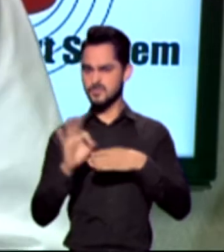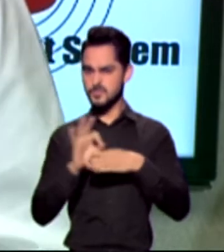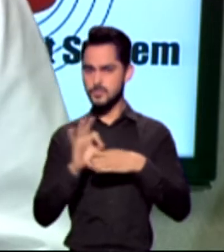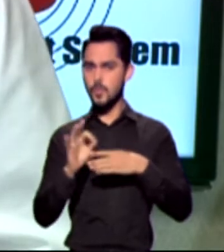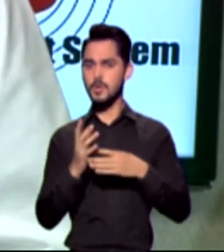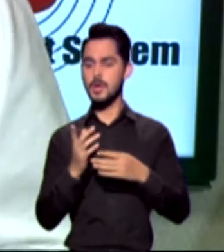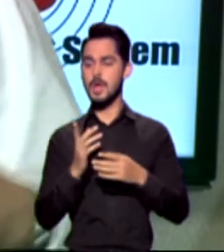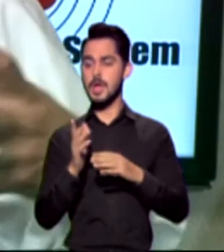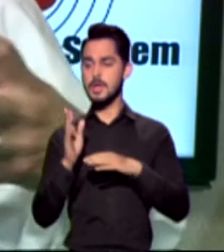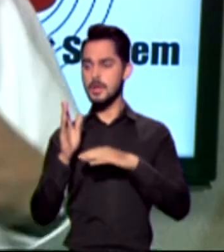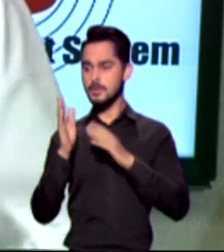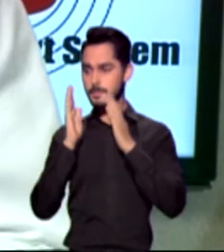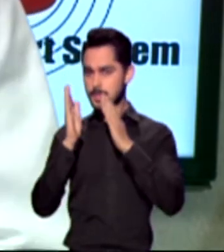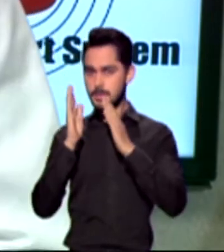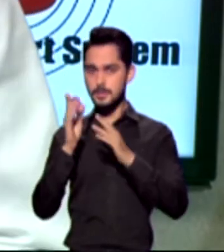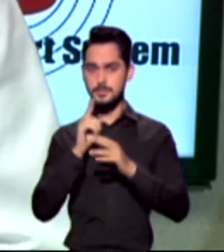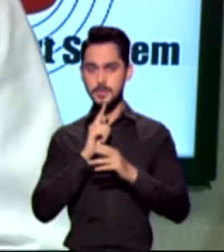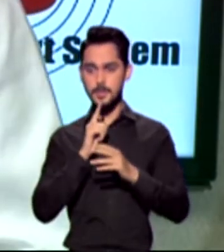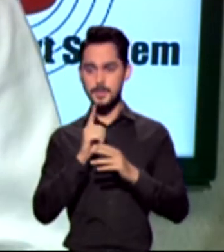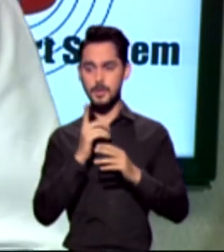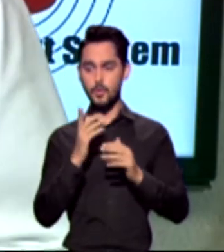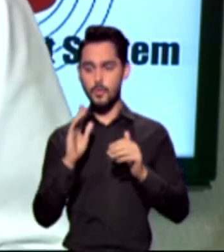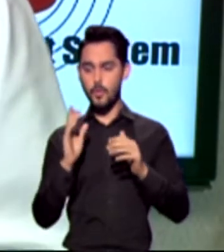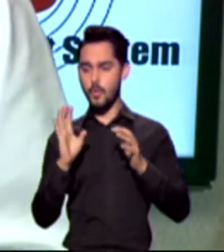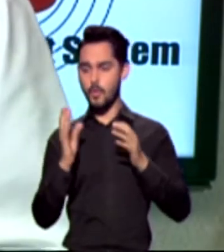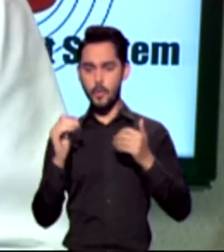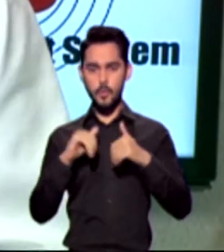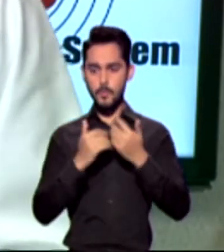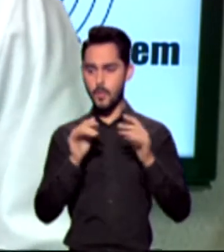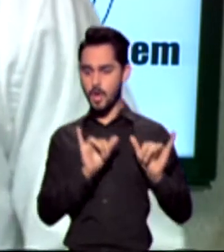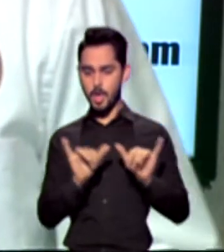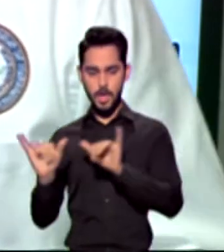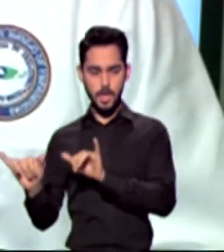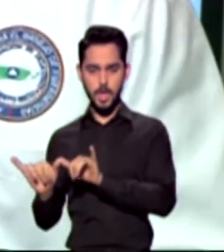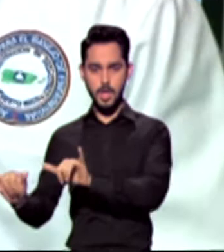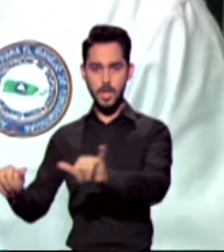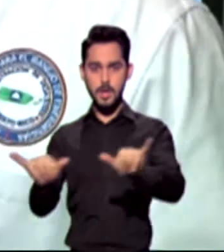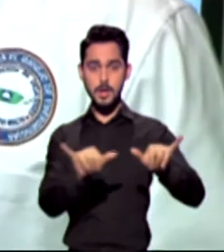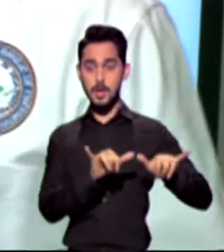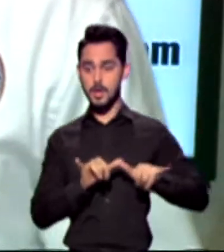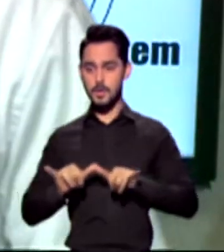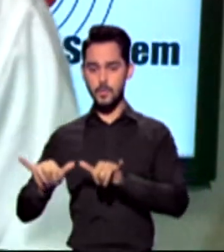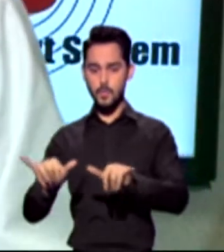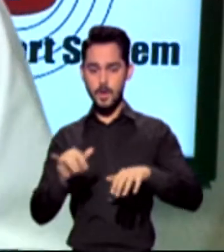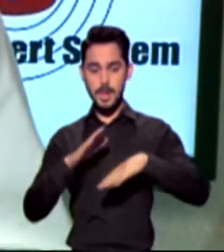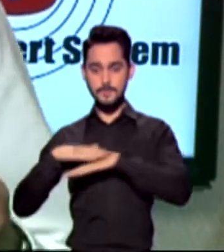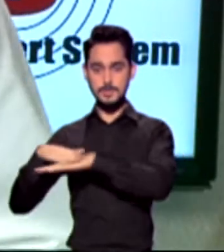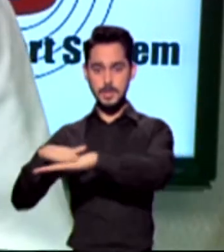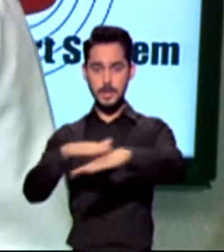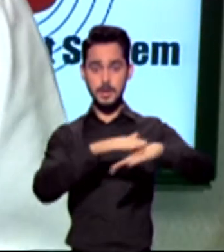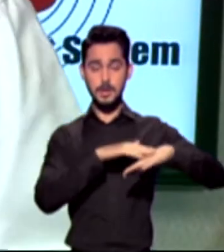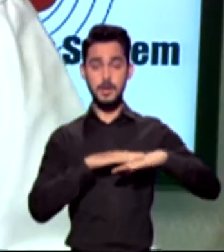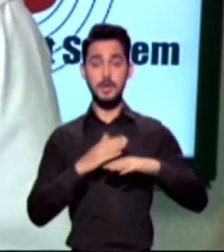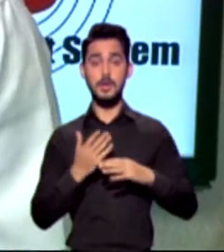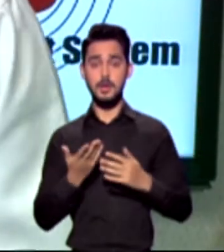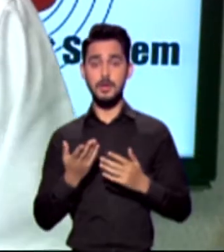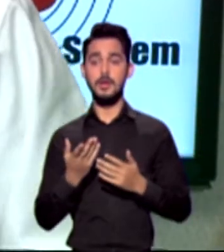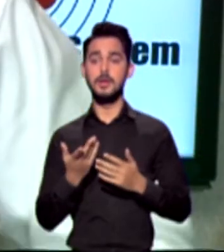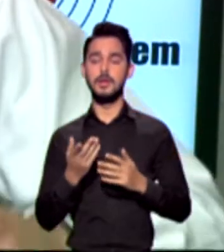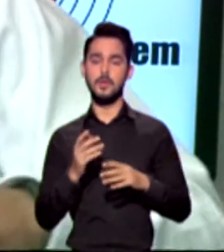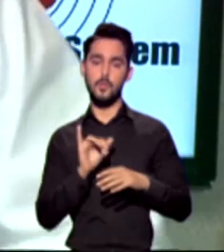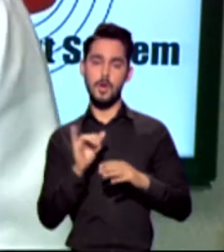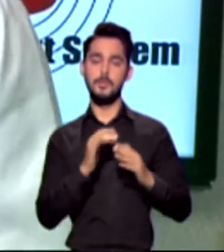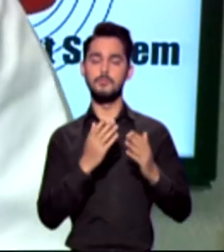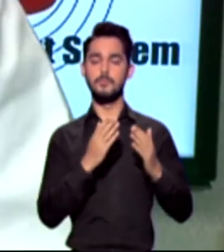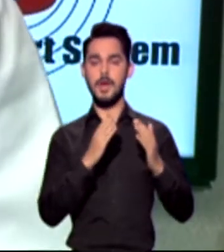estatal mantenemos esa coordinación con todo lo que son nuestros stakeholders, por decirlo así, que serían los municipios,